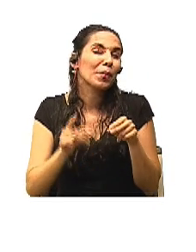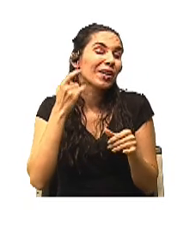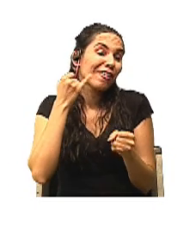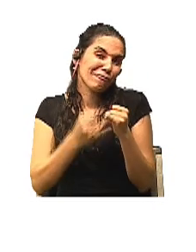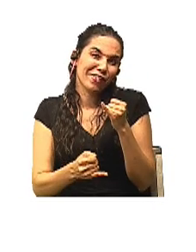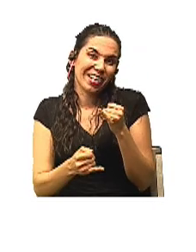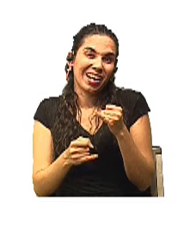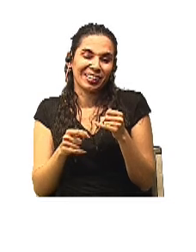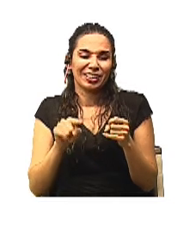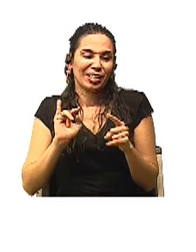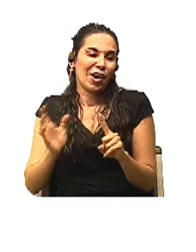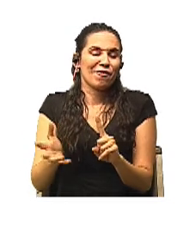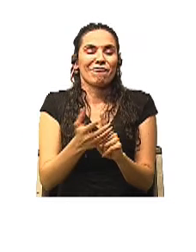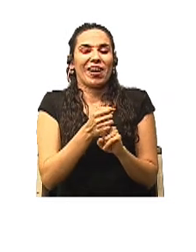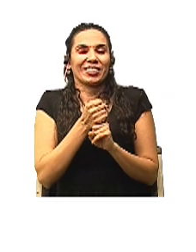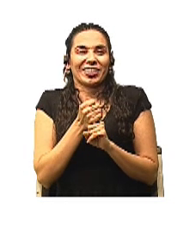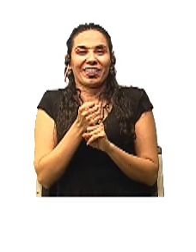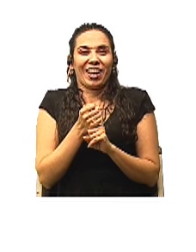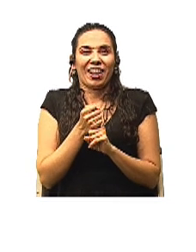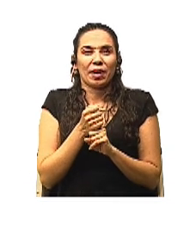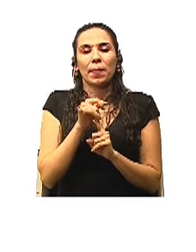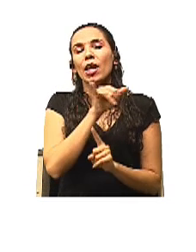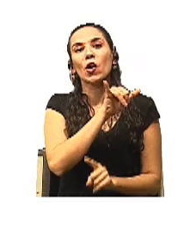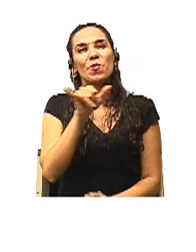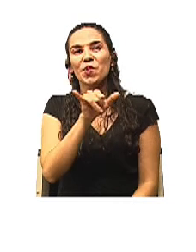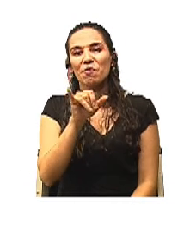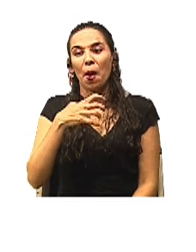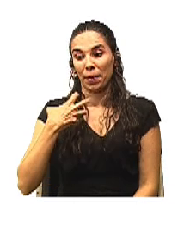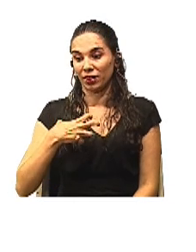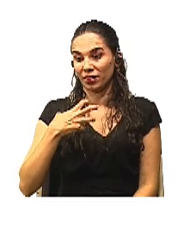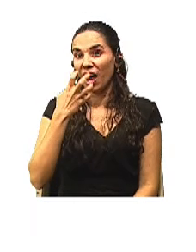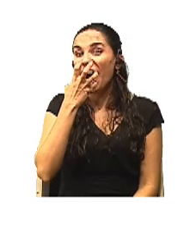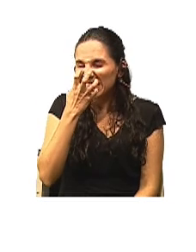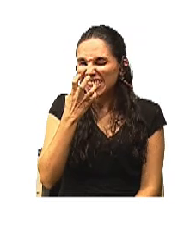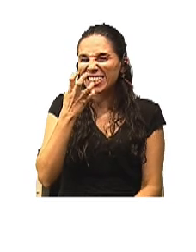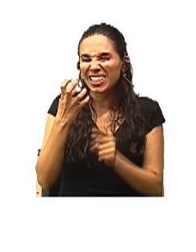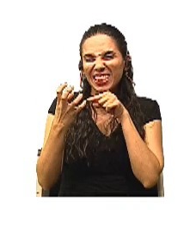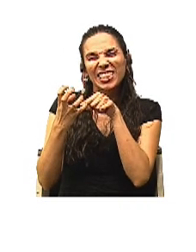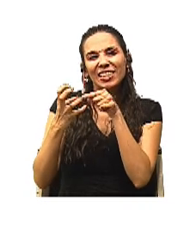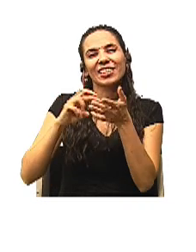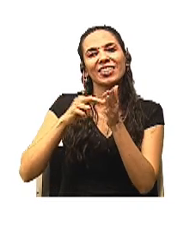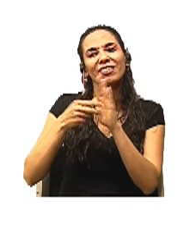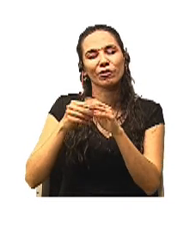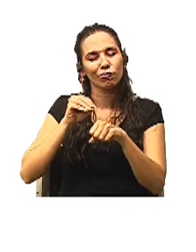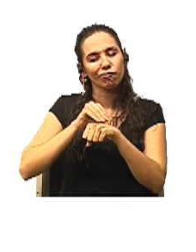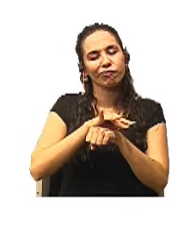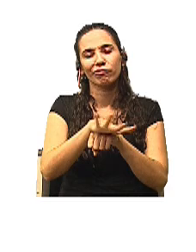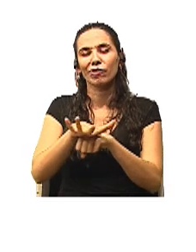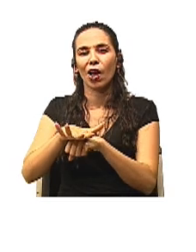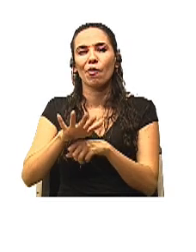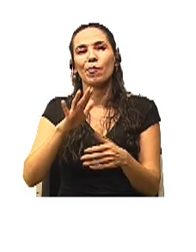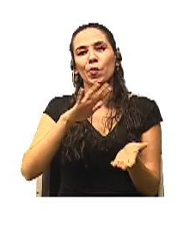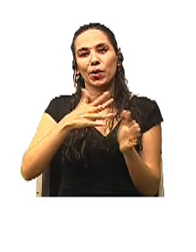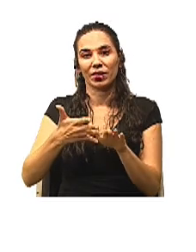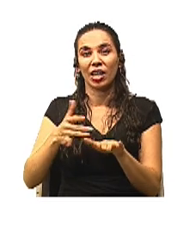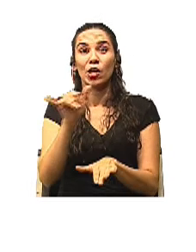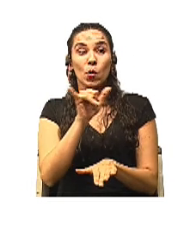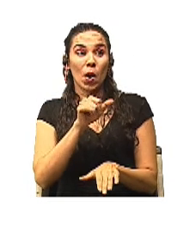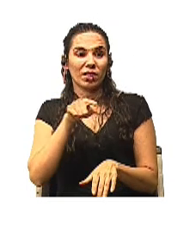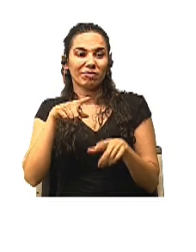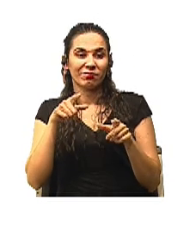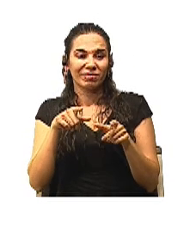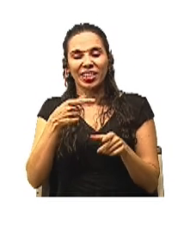es rescatada. Pero es el mismo principio. La manzana entonces fue lo que hizo que Gregorio muriera.